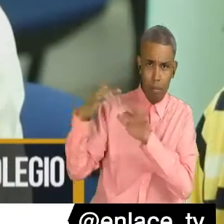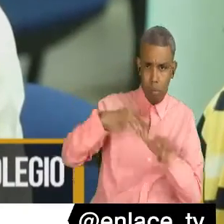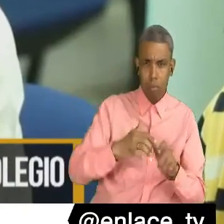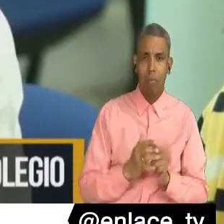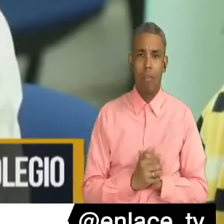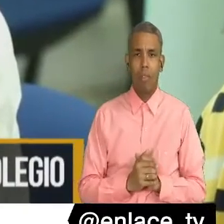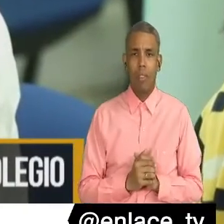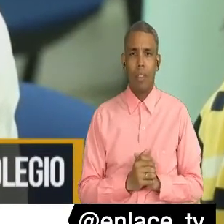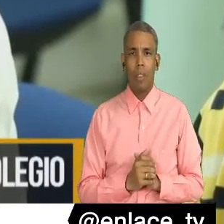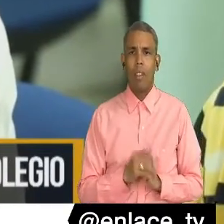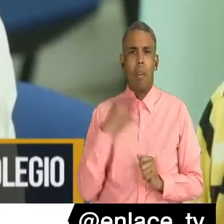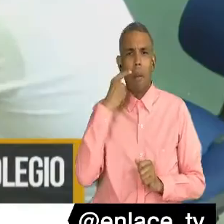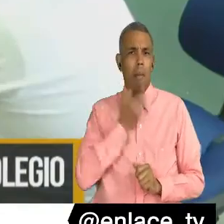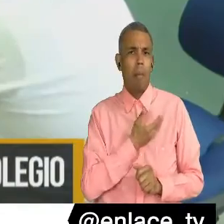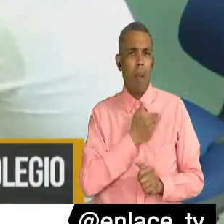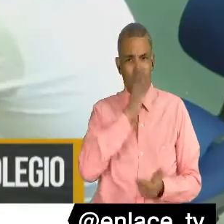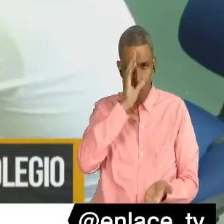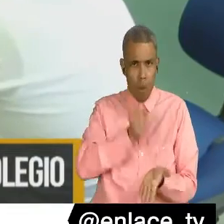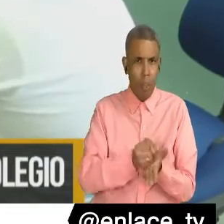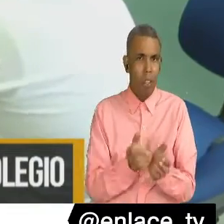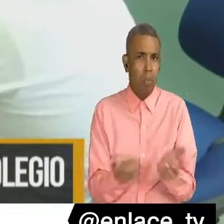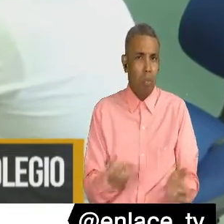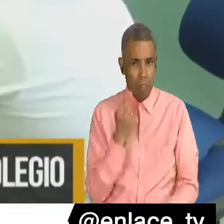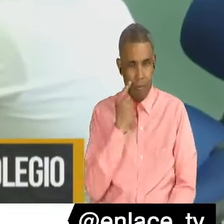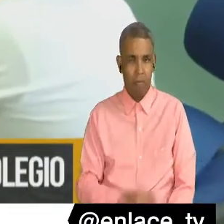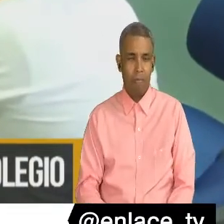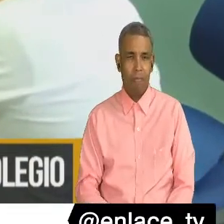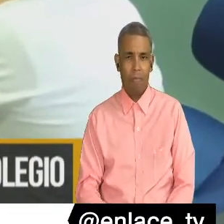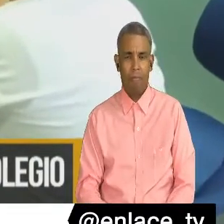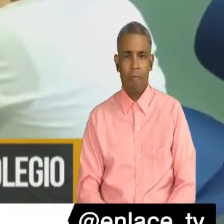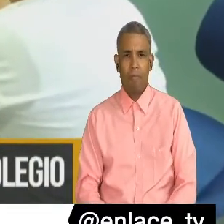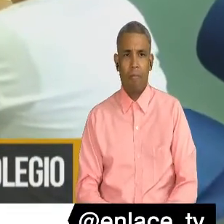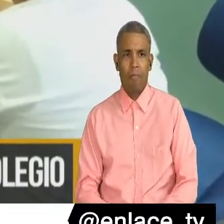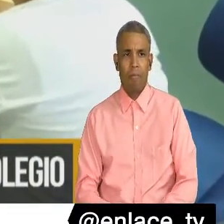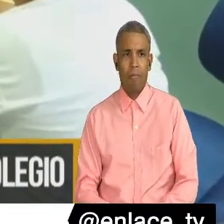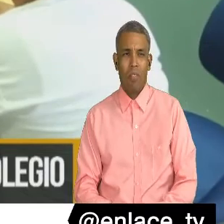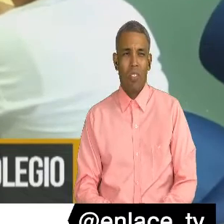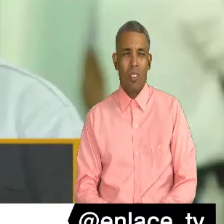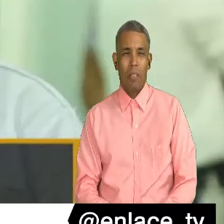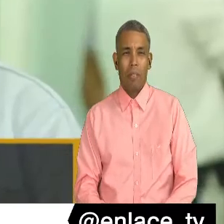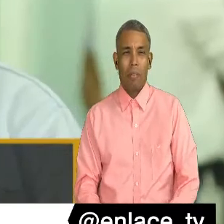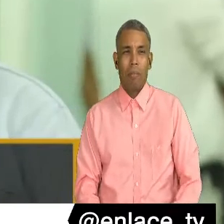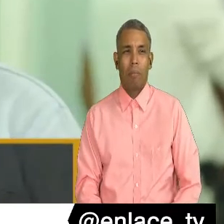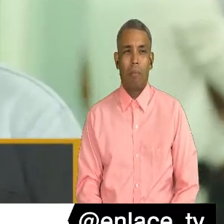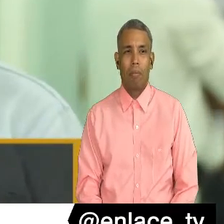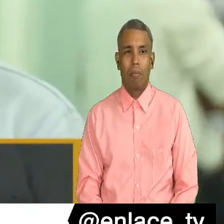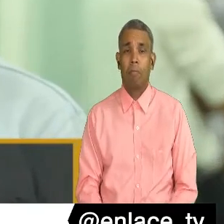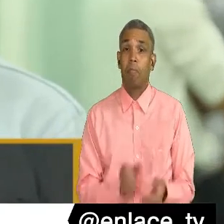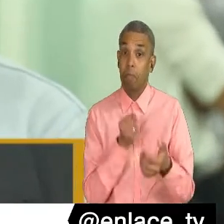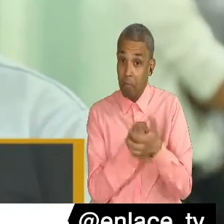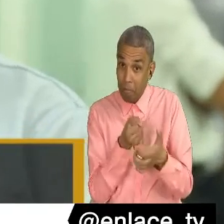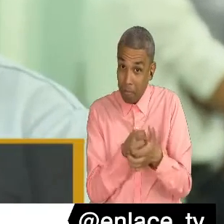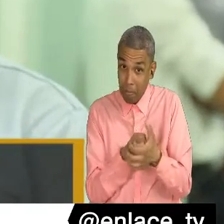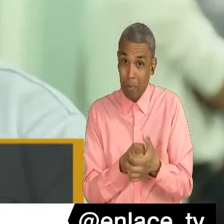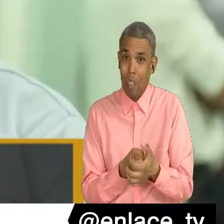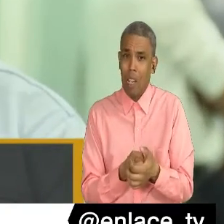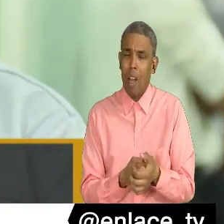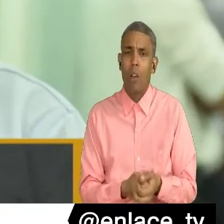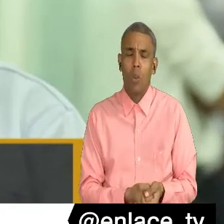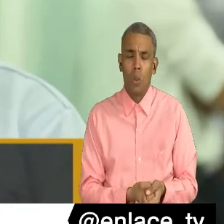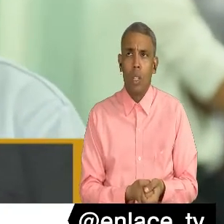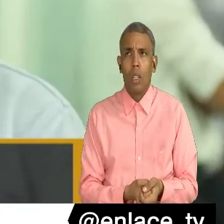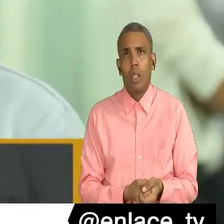las conclusiones del encuentro con el gobierno local. Luchando por una institución educativa que acaba de nacer hace 3 meses